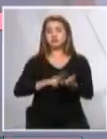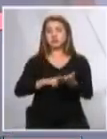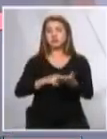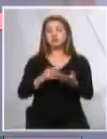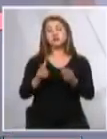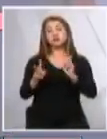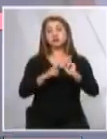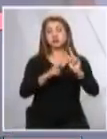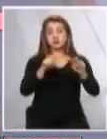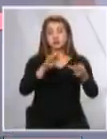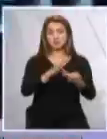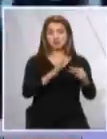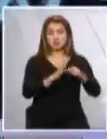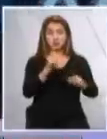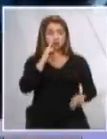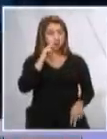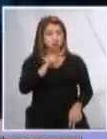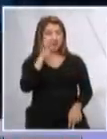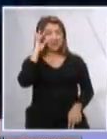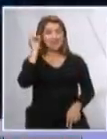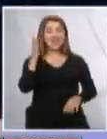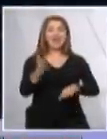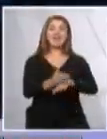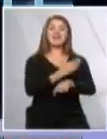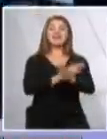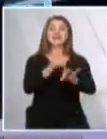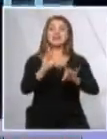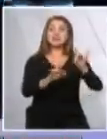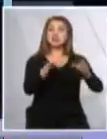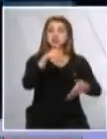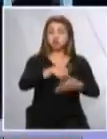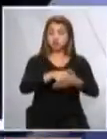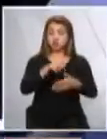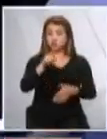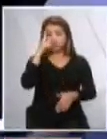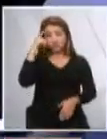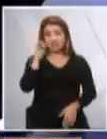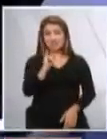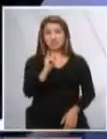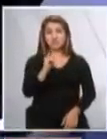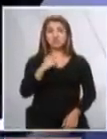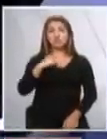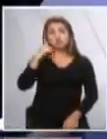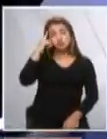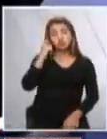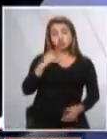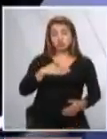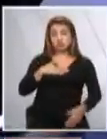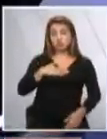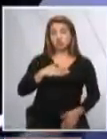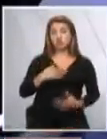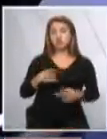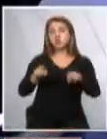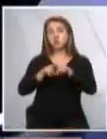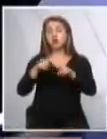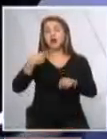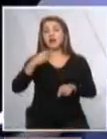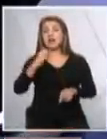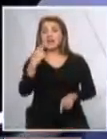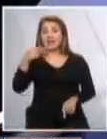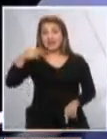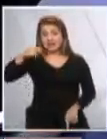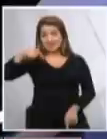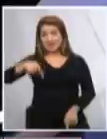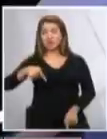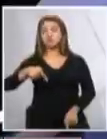alguna credibilidad a la idea de adelantar elecciones o algún mérito? Bueno, yo creo, como Hernán, que todavía no hemos llegado a un